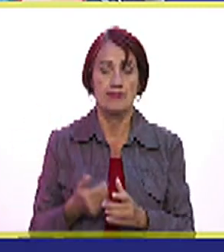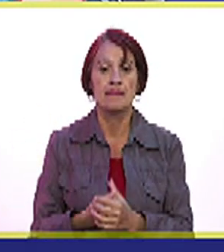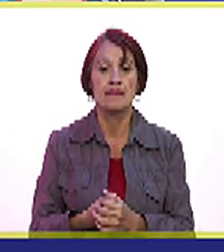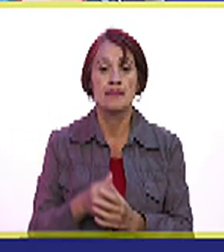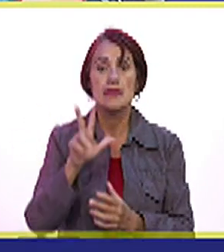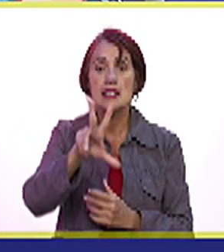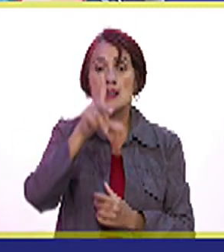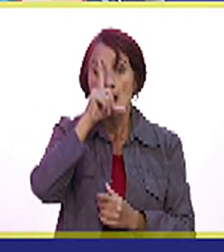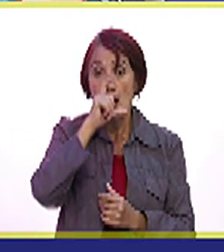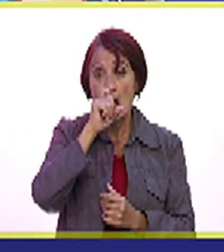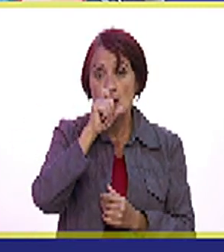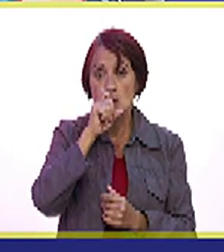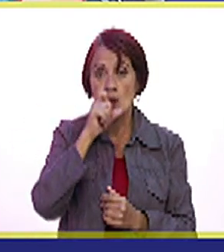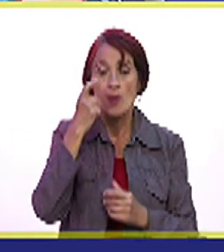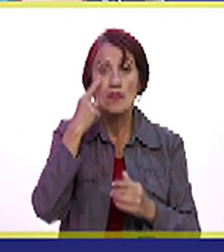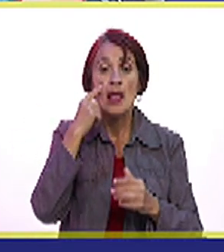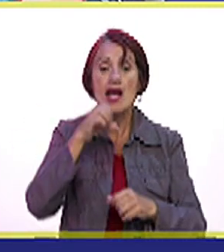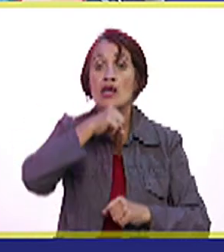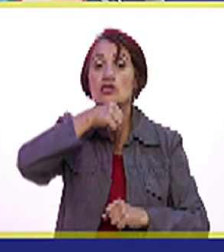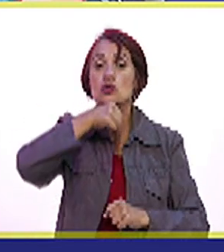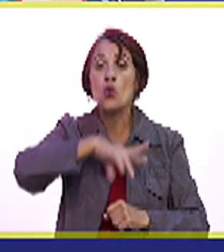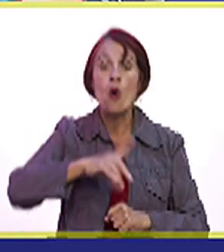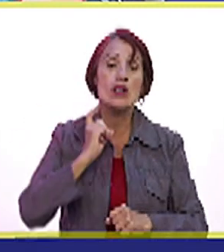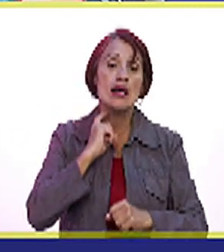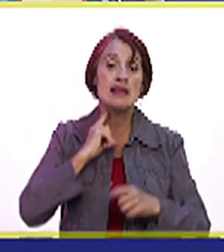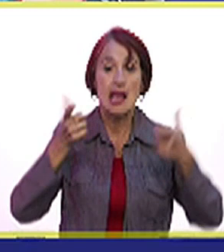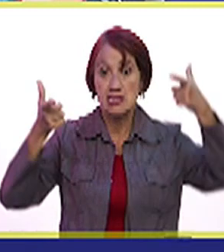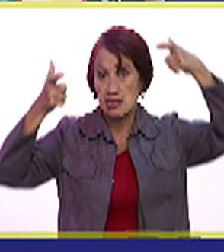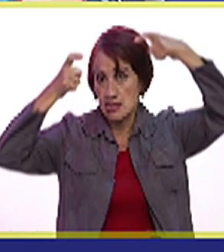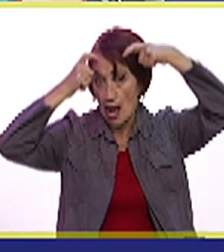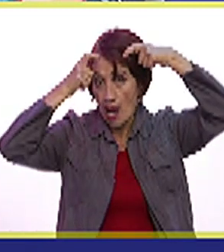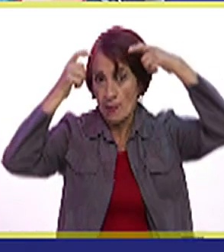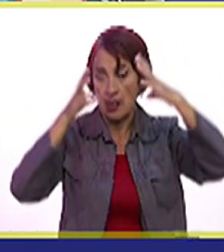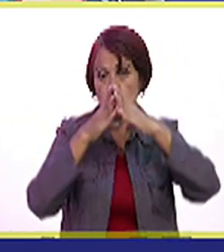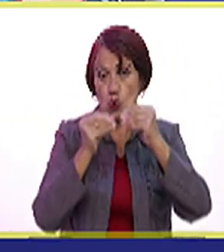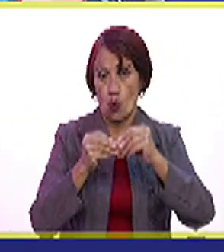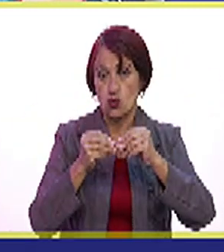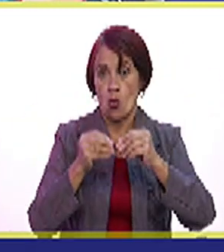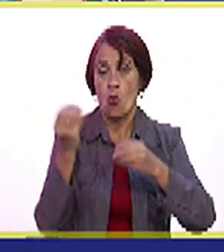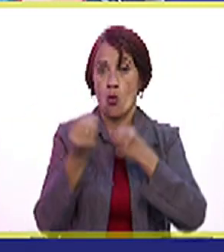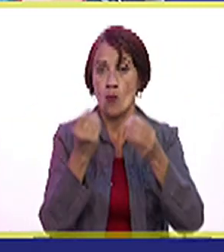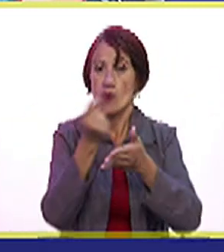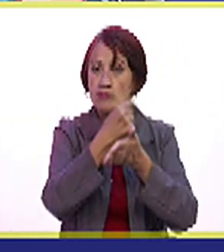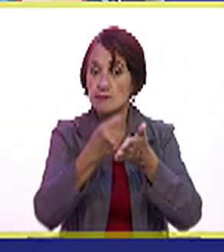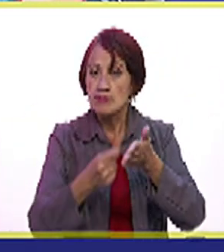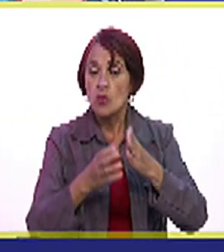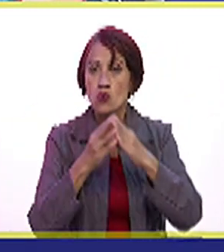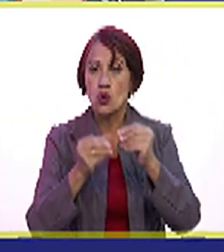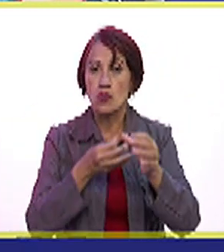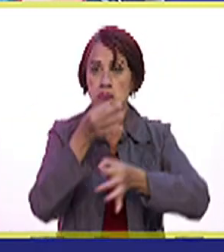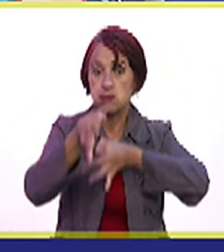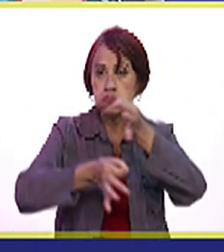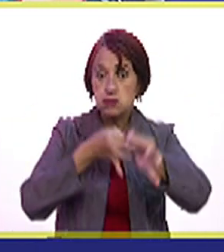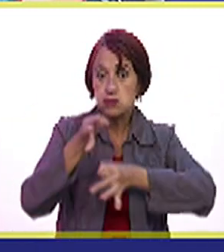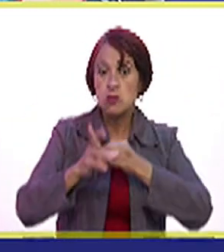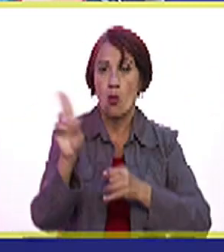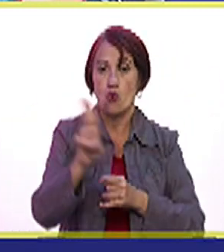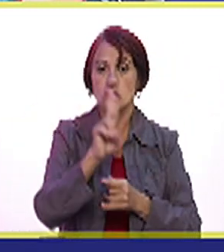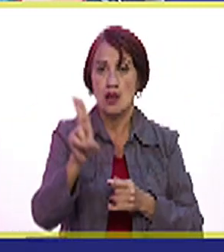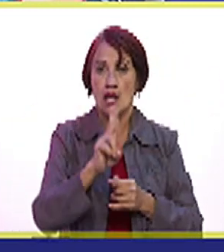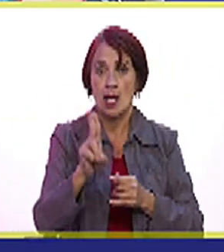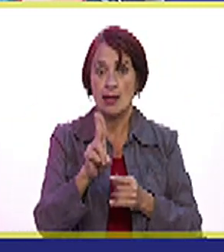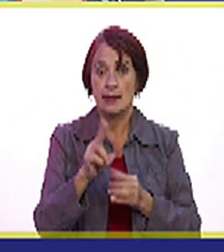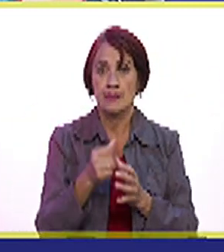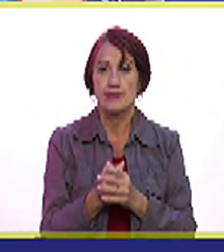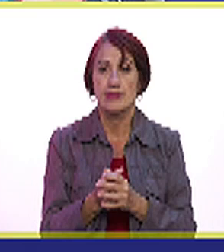tercer año, vamos a leer una biografía del comandante Hugo Rafael Chávez Frías o algún otro personaje y vamos a reescribirla utilizando pronombres con